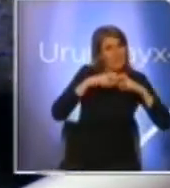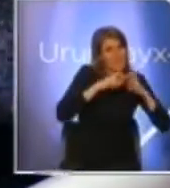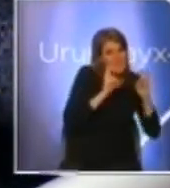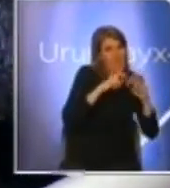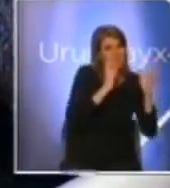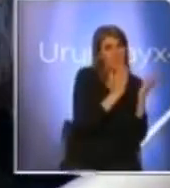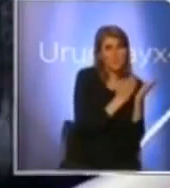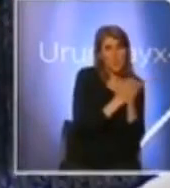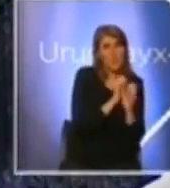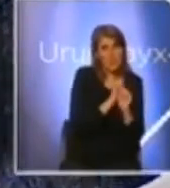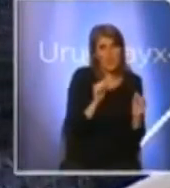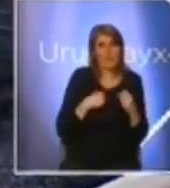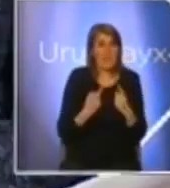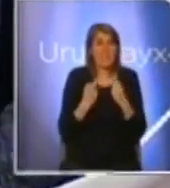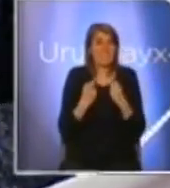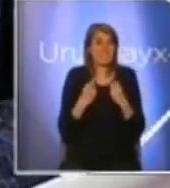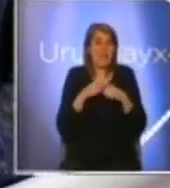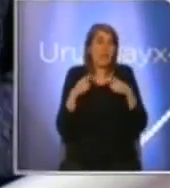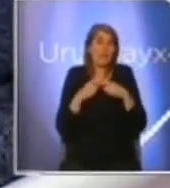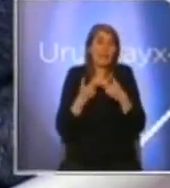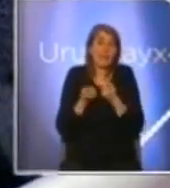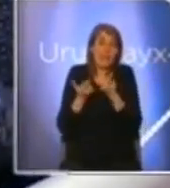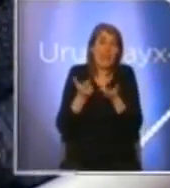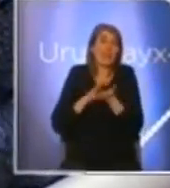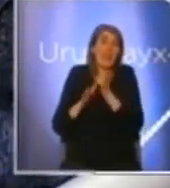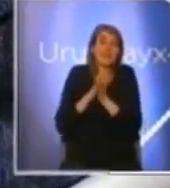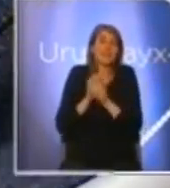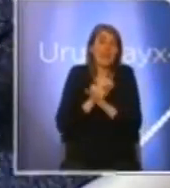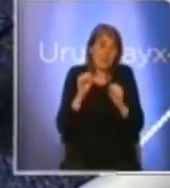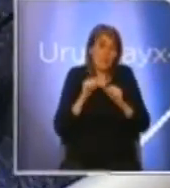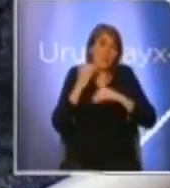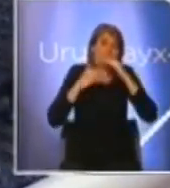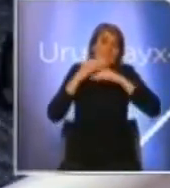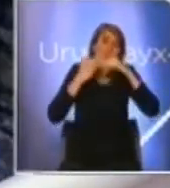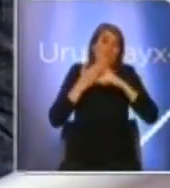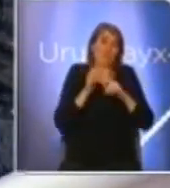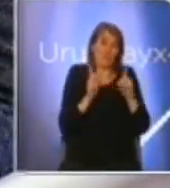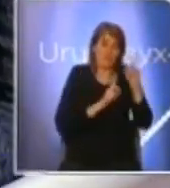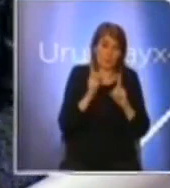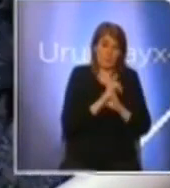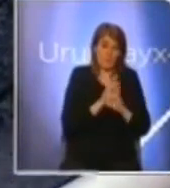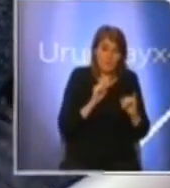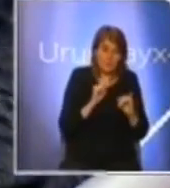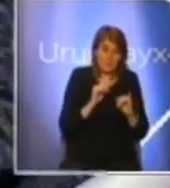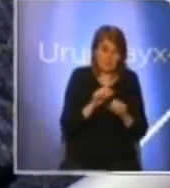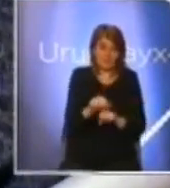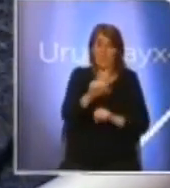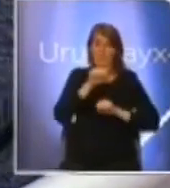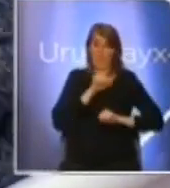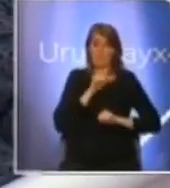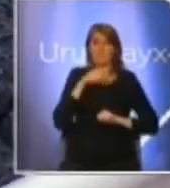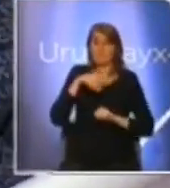eso necesitamos becas de posgrados, para que ellos puedan desarrollar su tesis y mantenerse con eso.